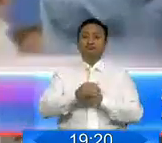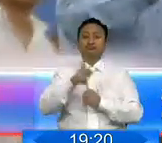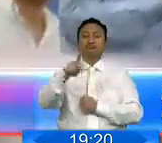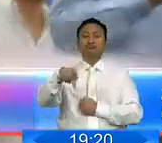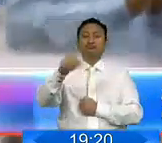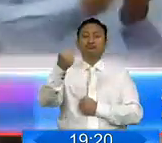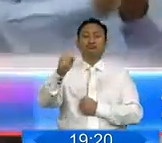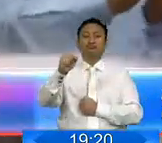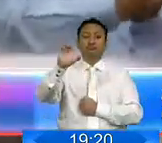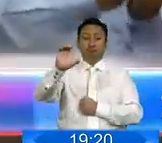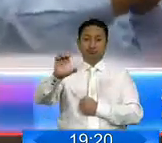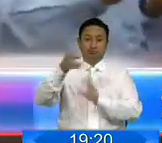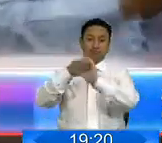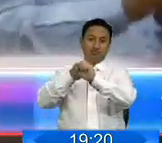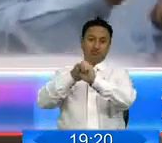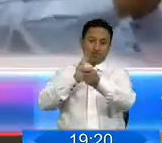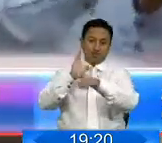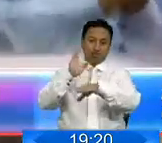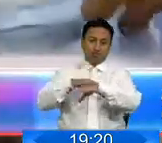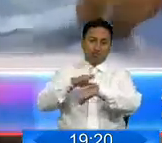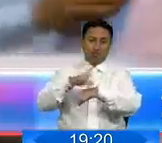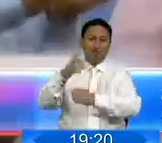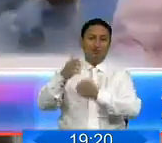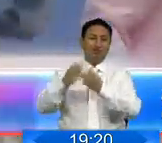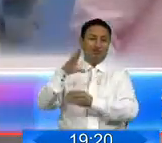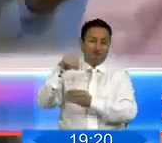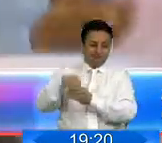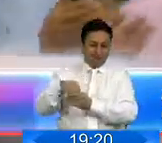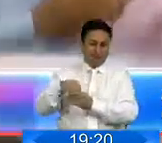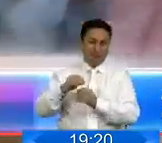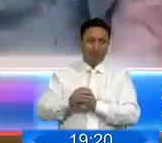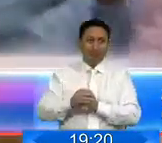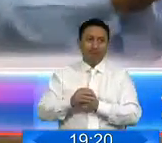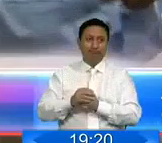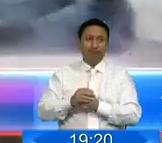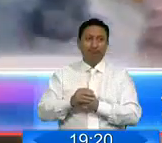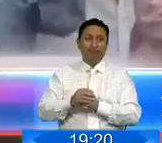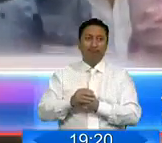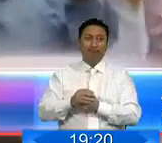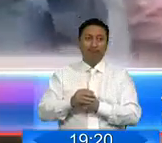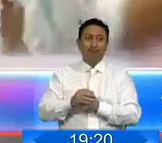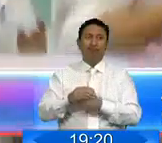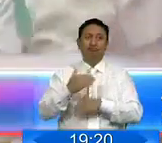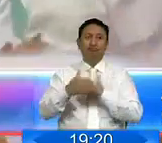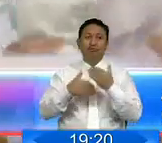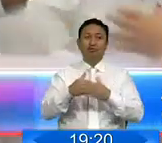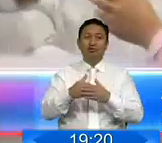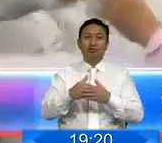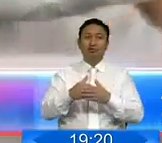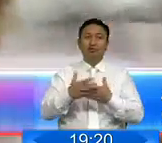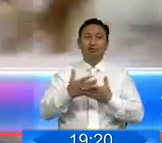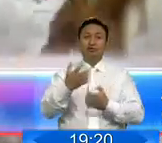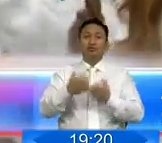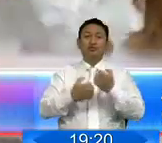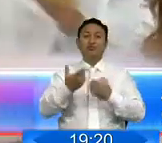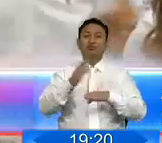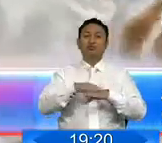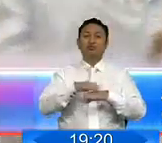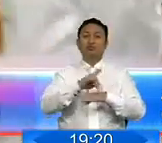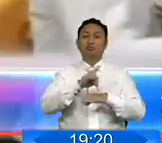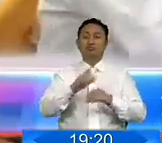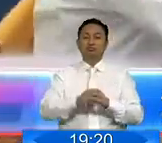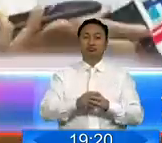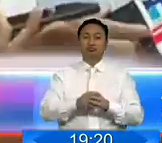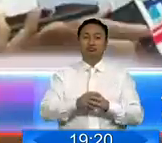Partido Social Cristiano por diferencias internas. Luego, por un coideario, trascendió. La discordia obedecía a la